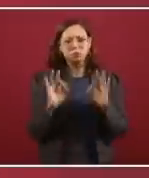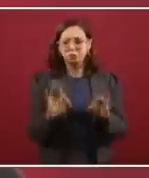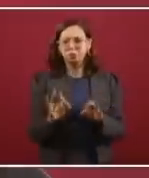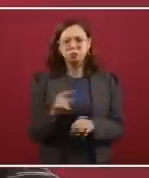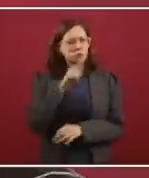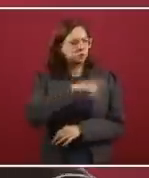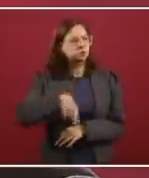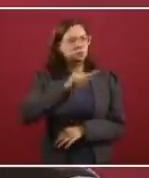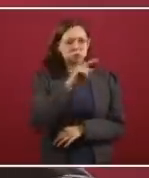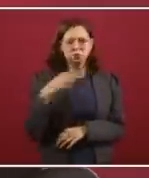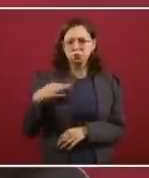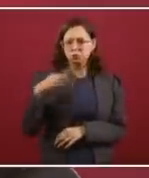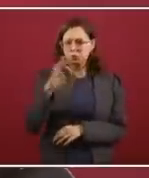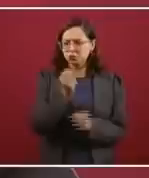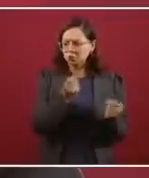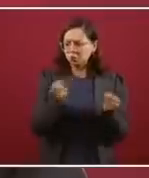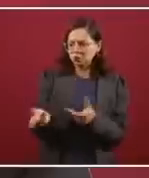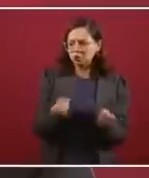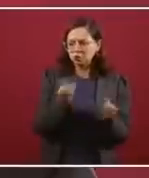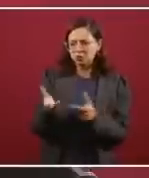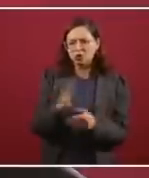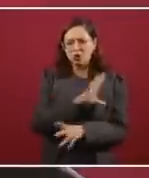que hemos requerido hasta el día de hoy.